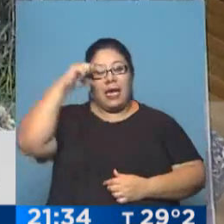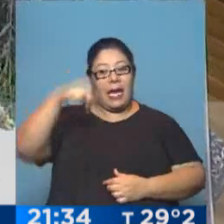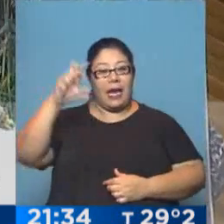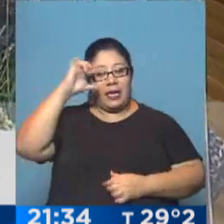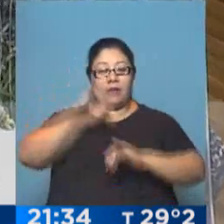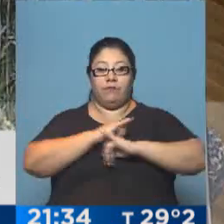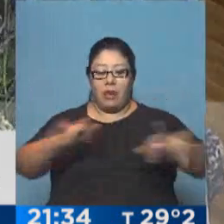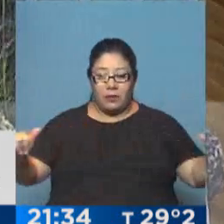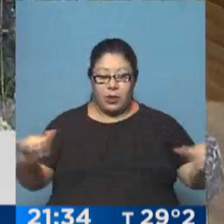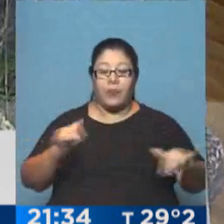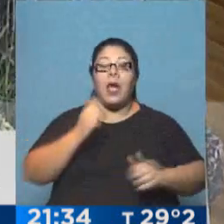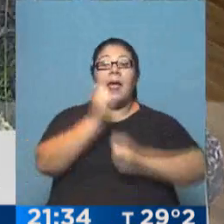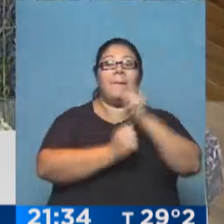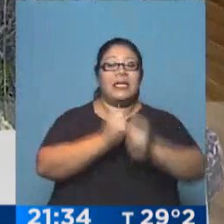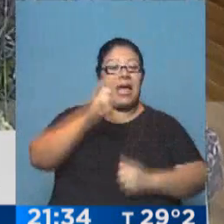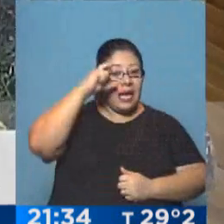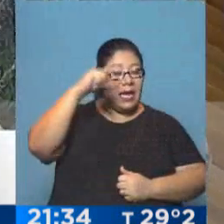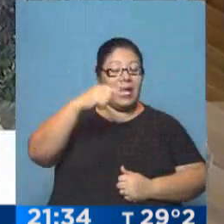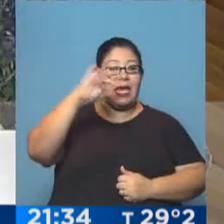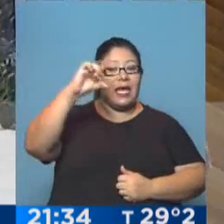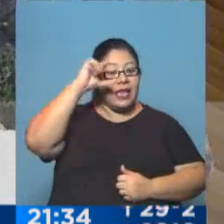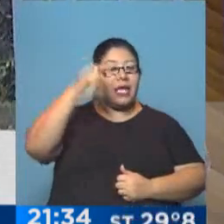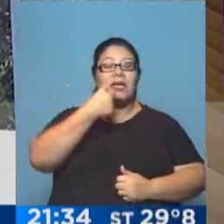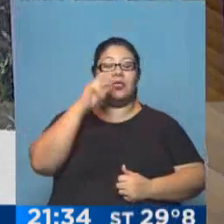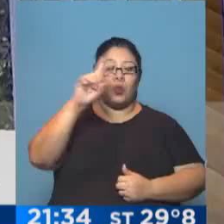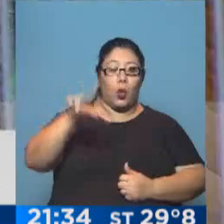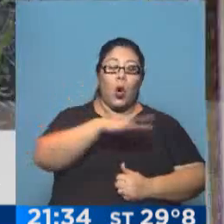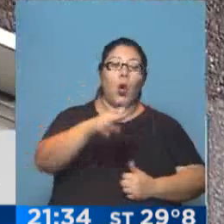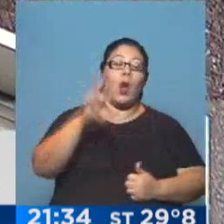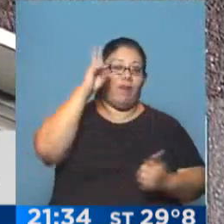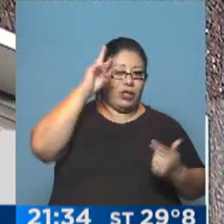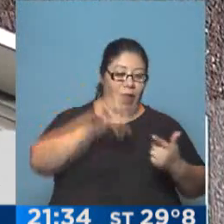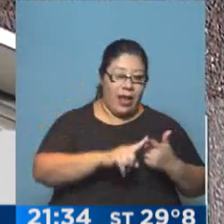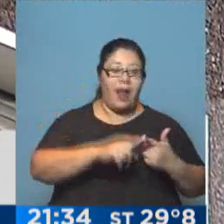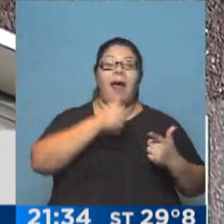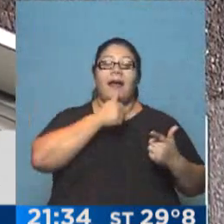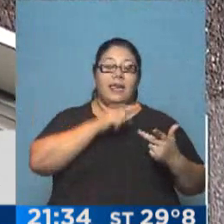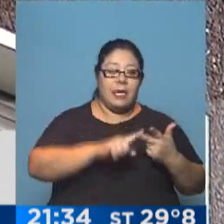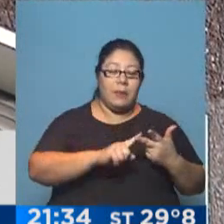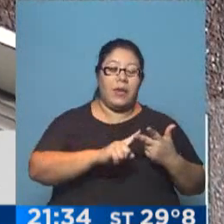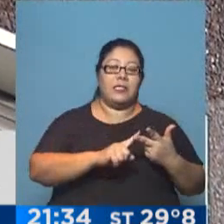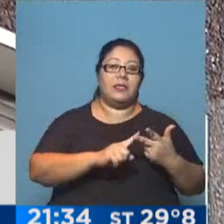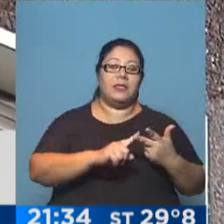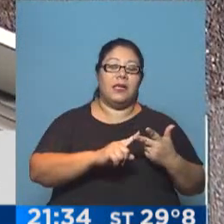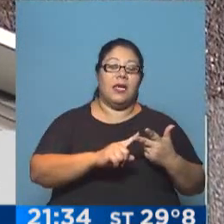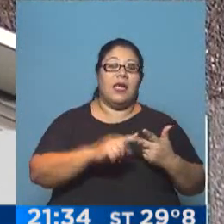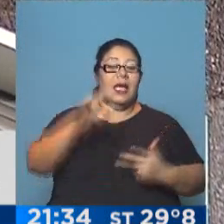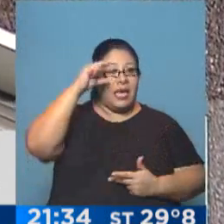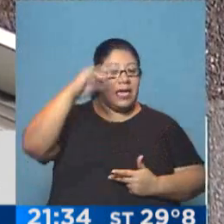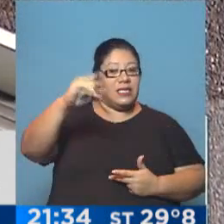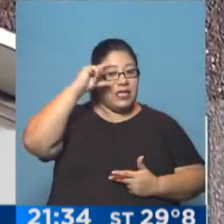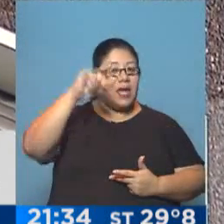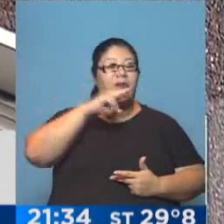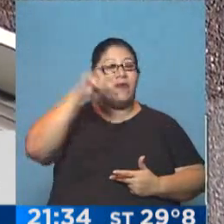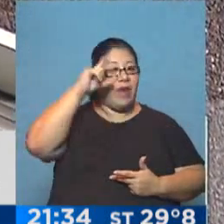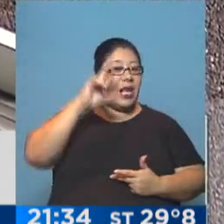mayores cortes se manifestaron en Florencio Varela, Quilmes, Lanús, Esteban Echeverría, Berazategui y el porteño barrio de Flores. En